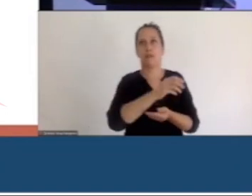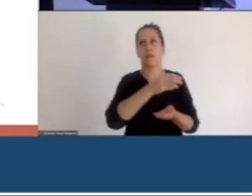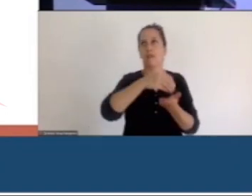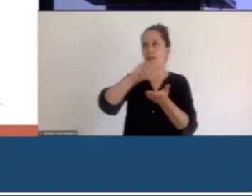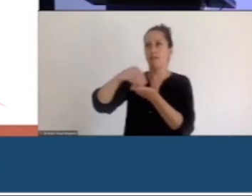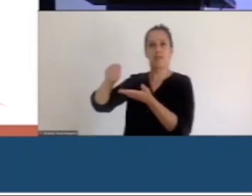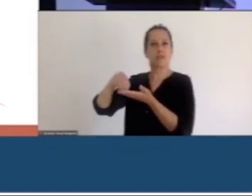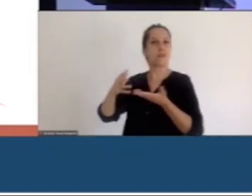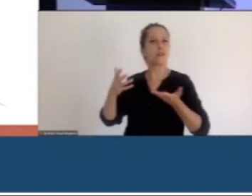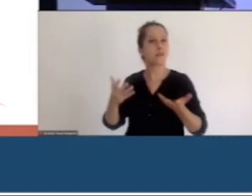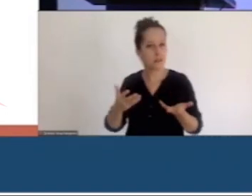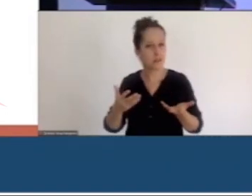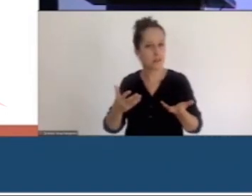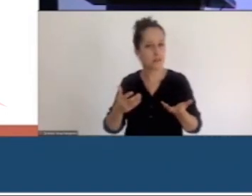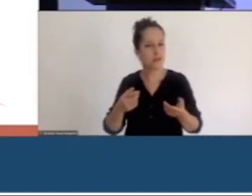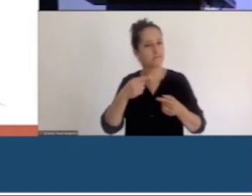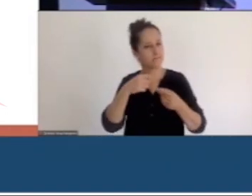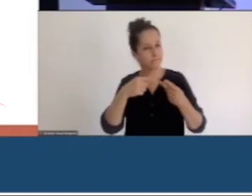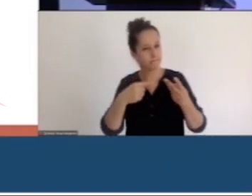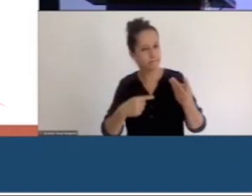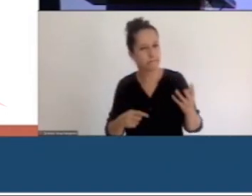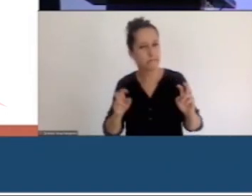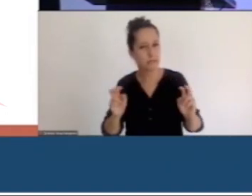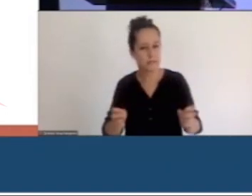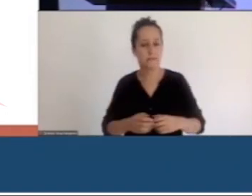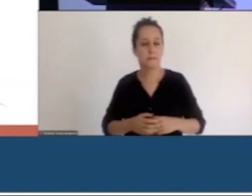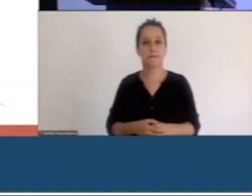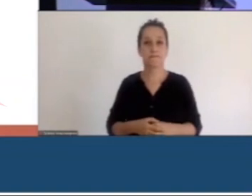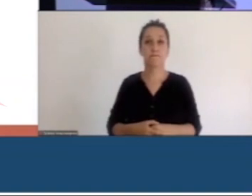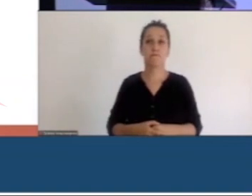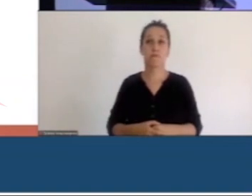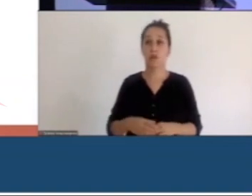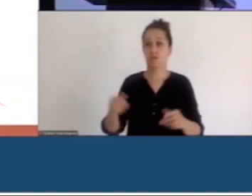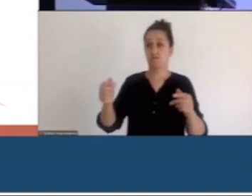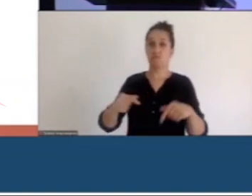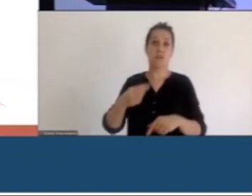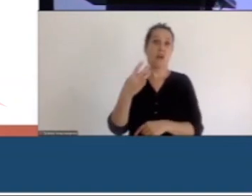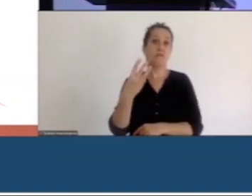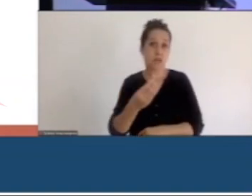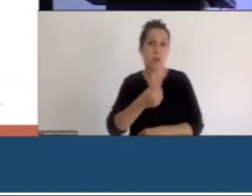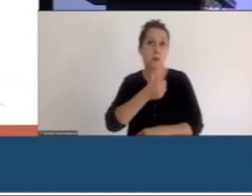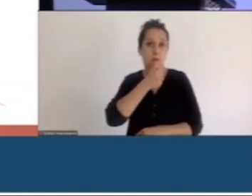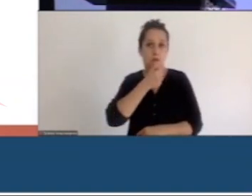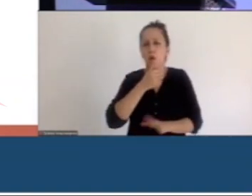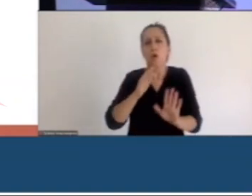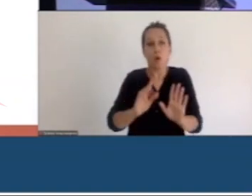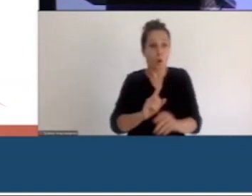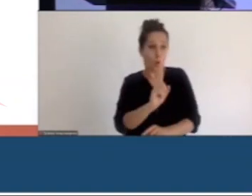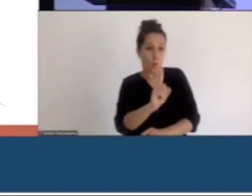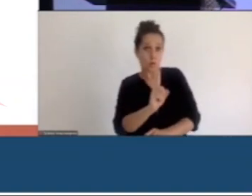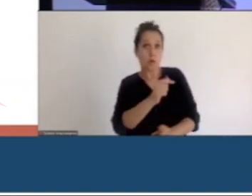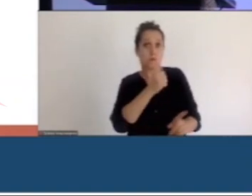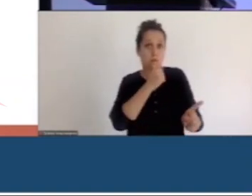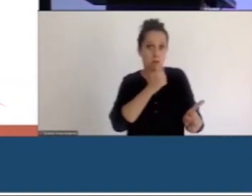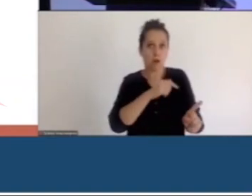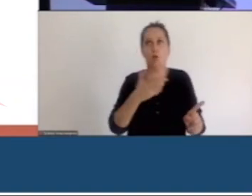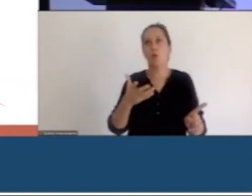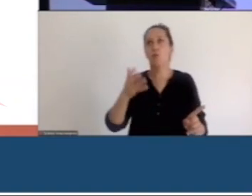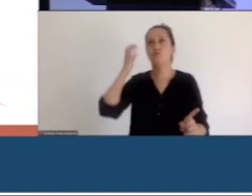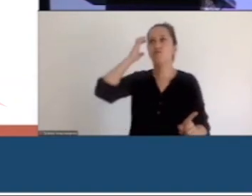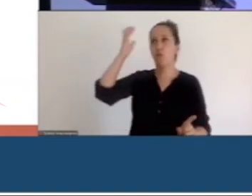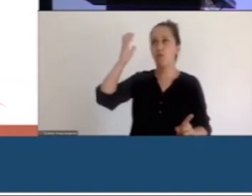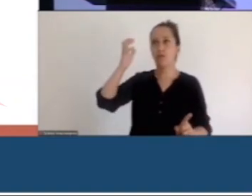tenemos tres privadas bueno algo podríamos hacer si tuviéramos una de carácter público multilateral por cierto